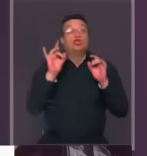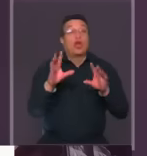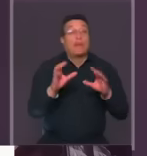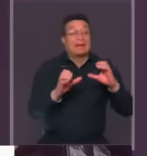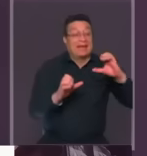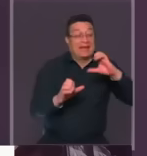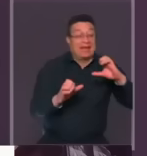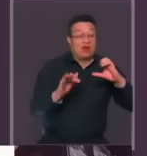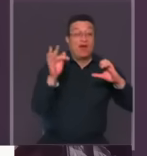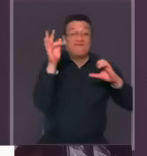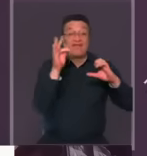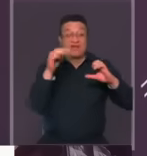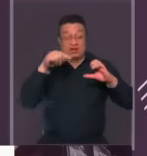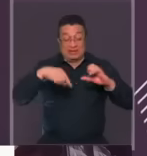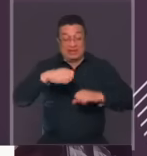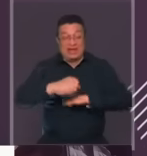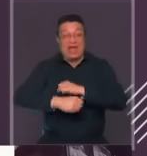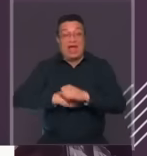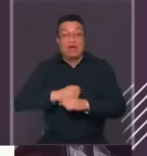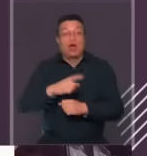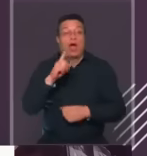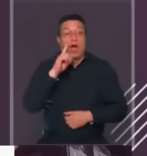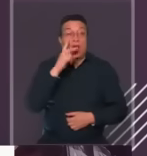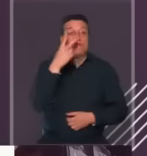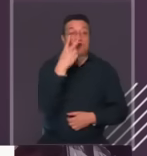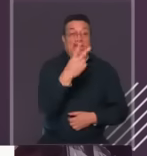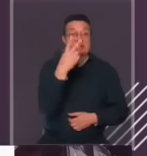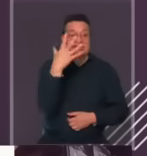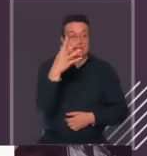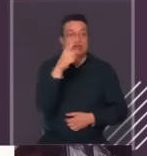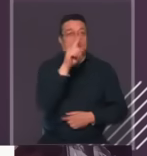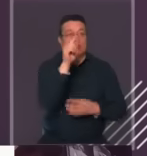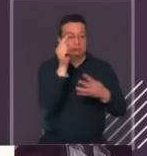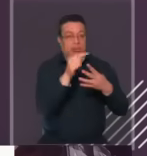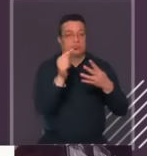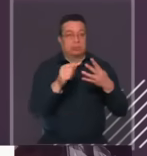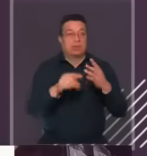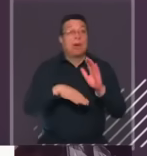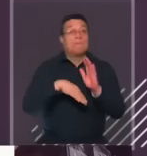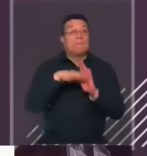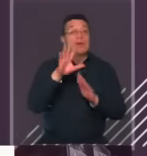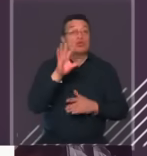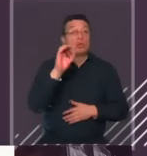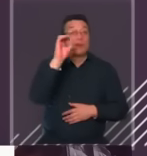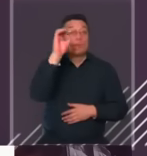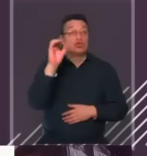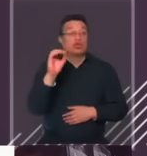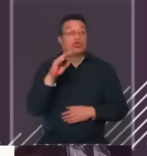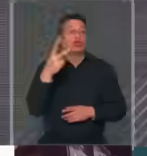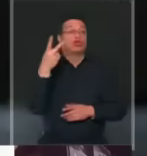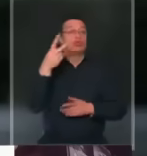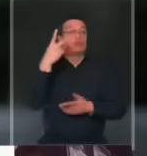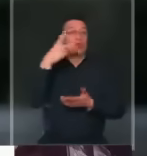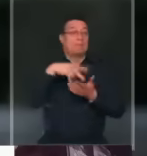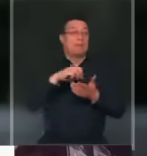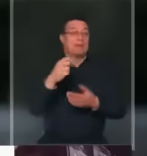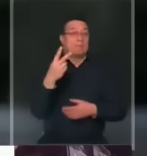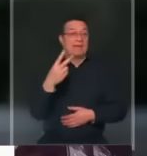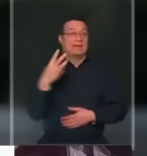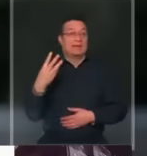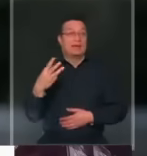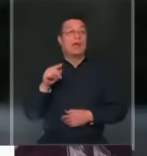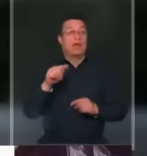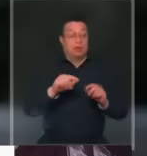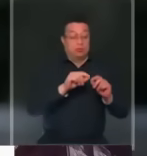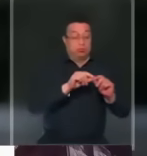enero y febrero de este año hubo 25 casos, más de la mitad del total de 2023. Esto ha ido